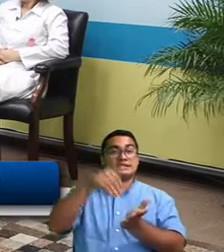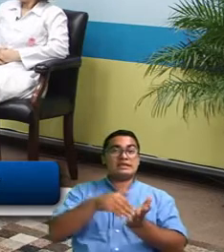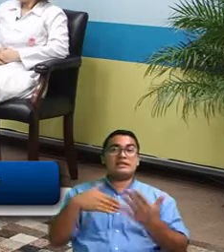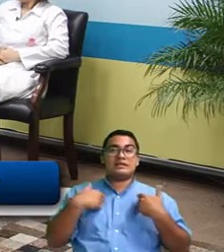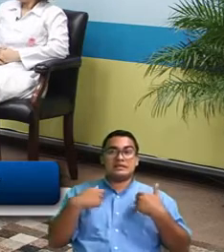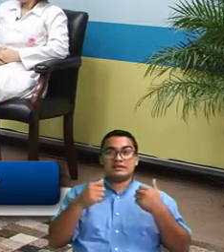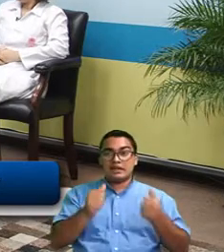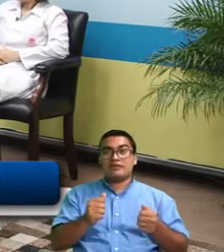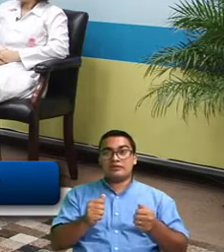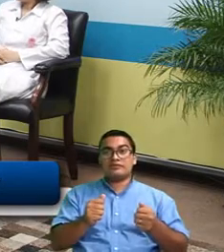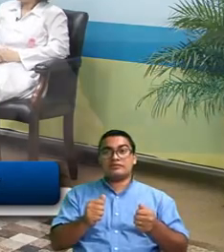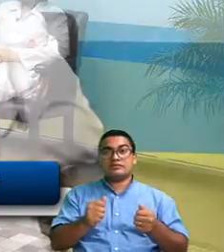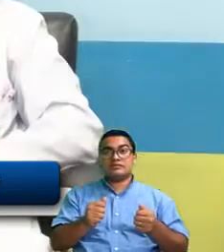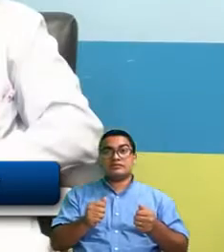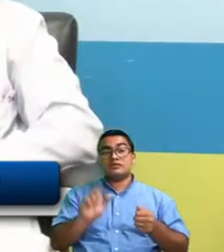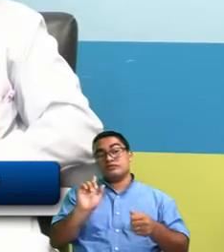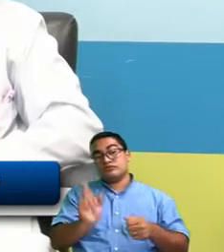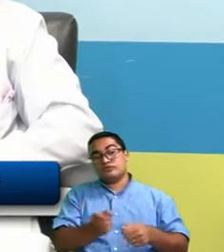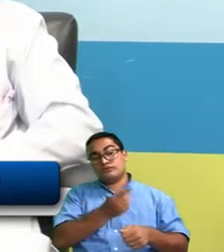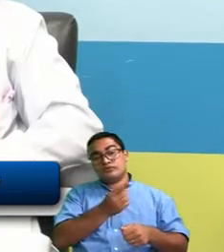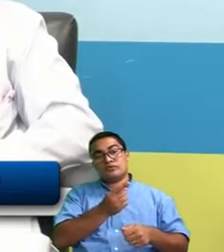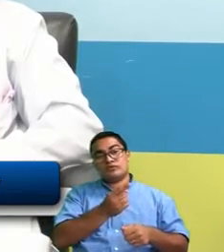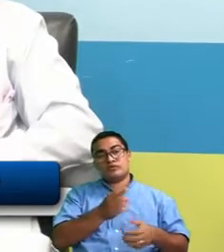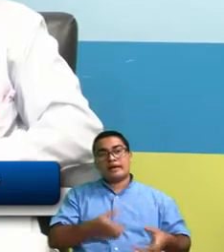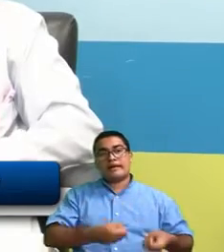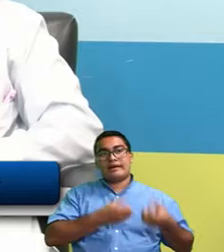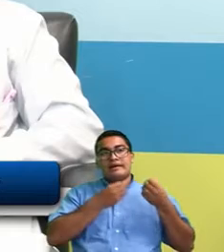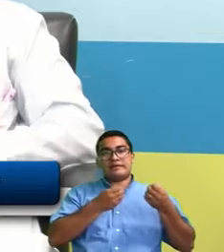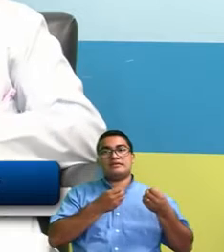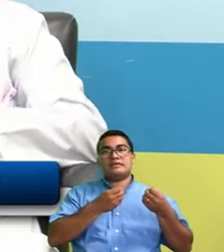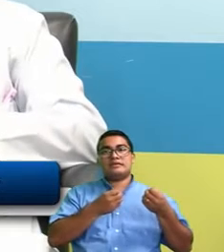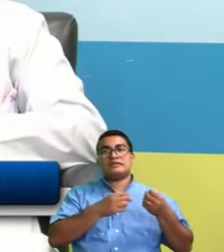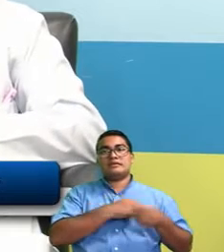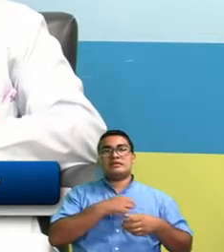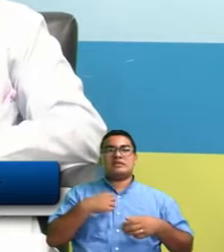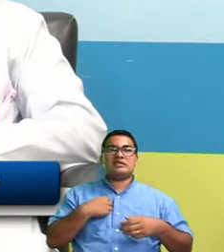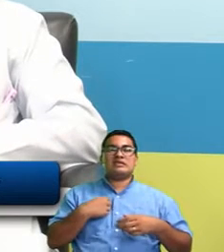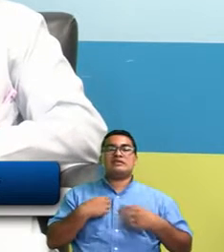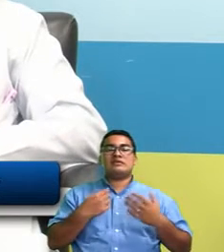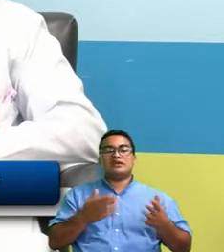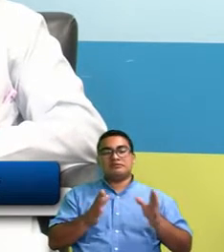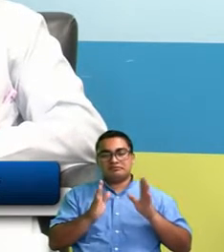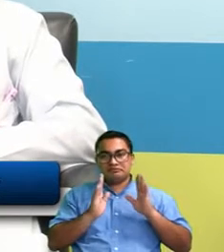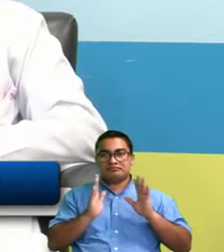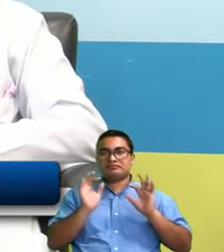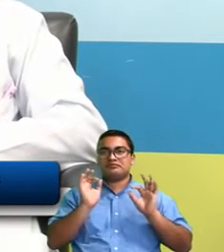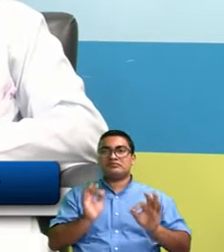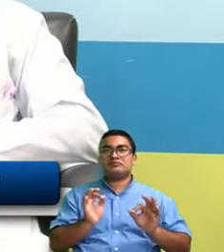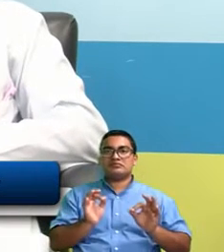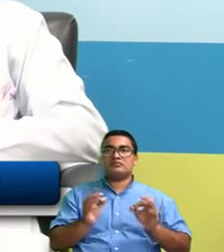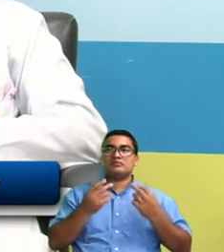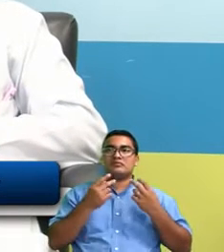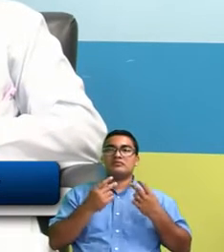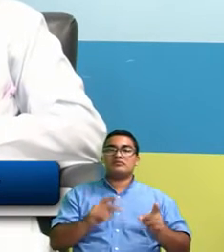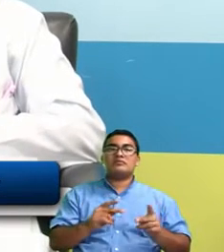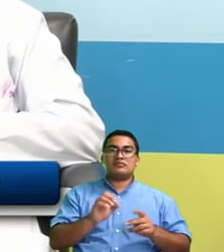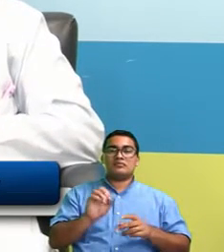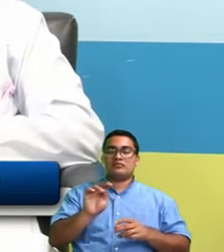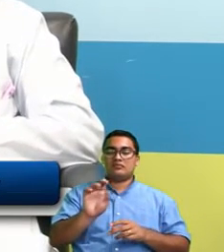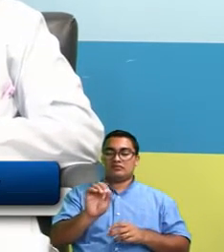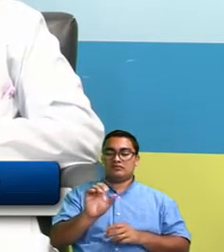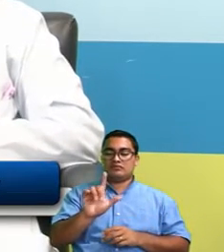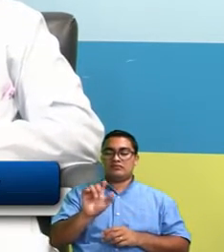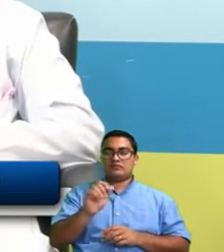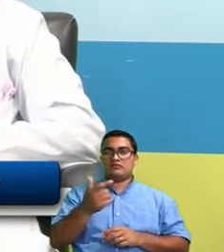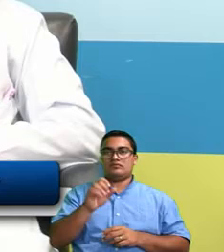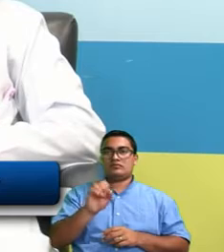mandan al servicio de oncología, en el servicio de oncología, en el horario de atención, obviamente, de los oncólogos, no